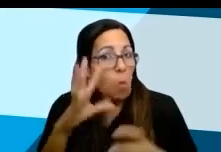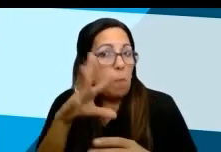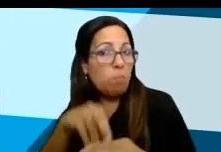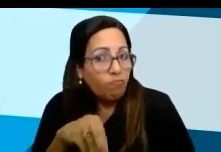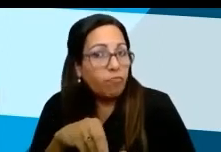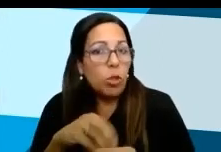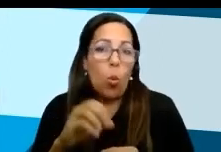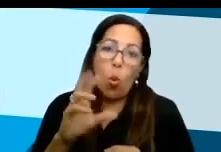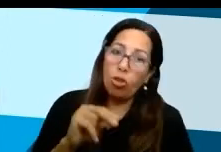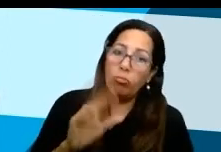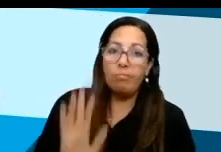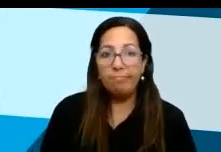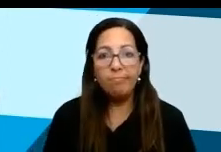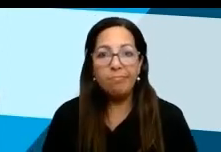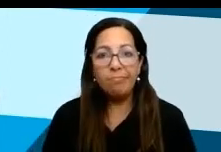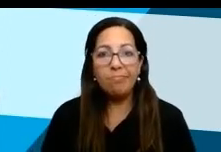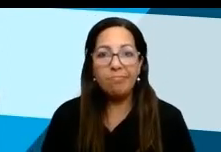procedimientos.